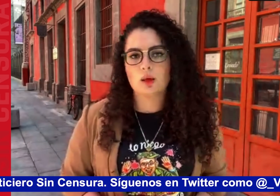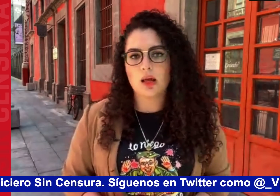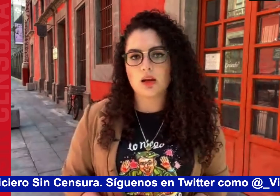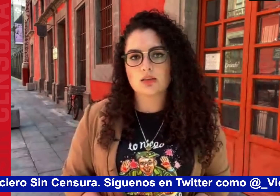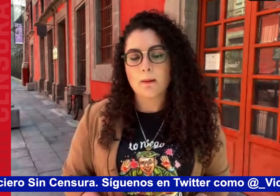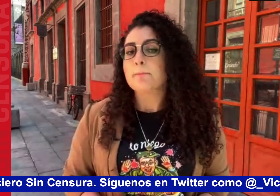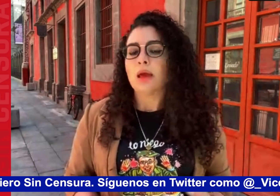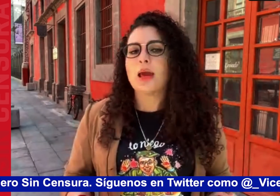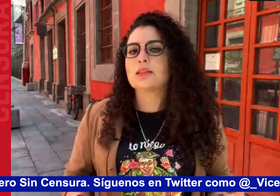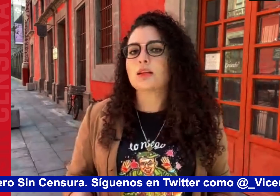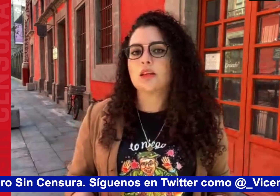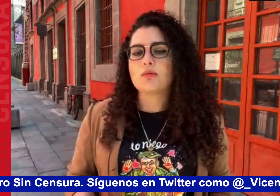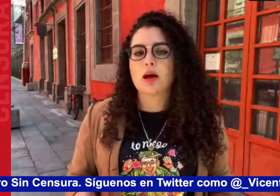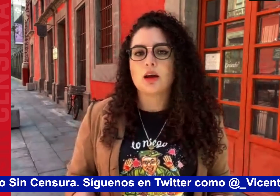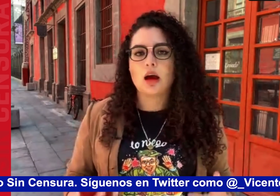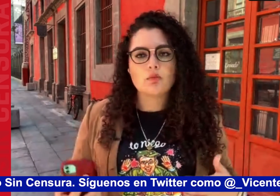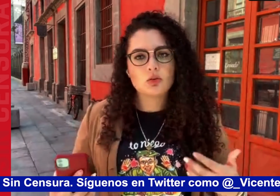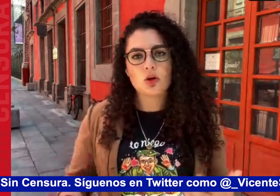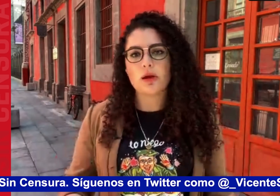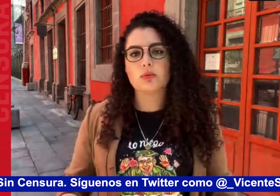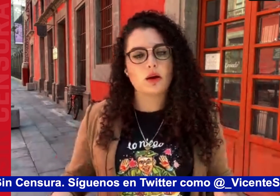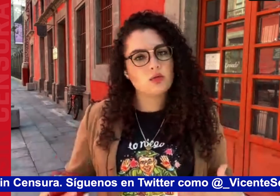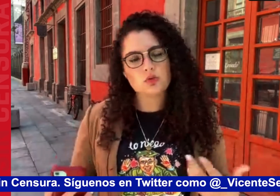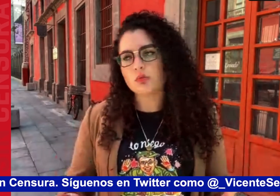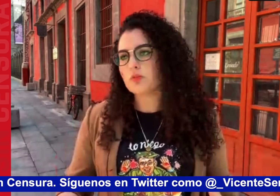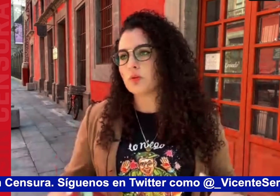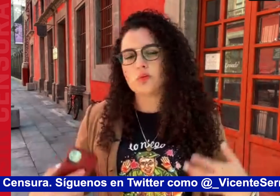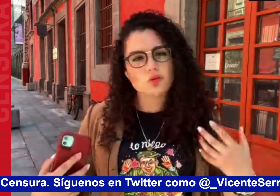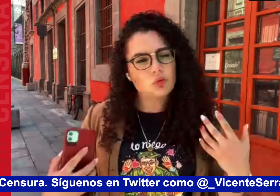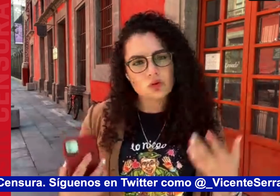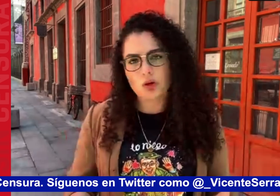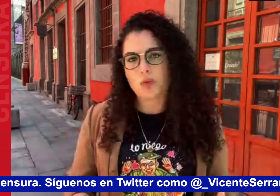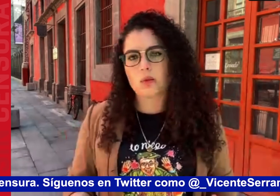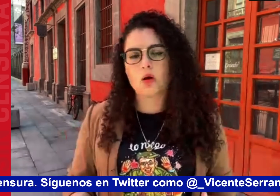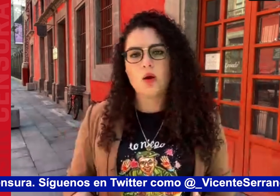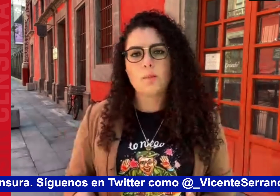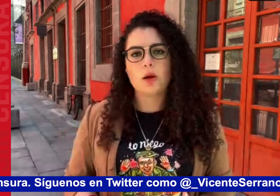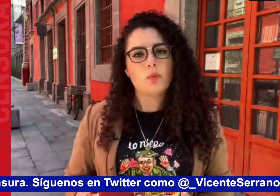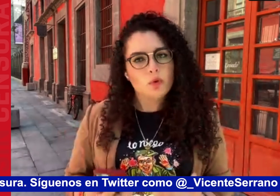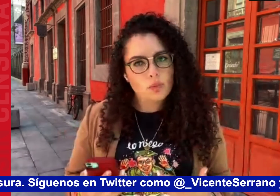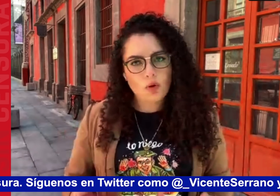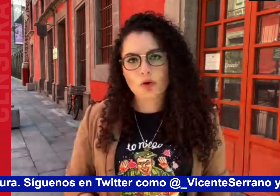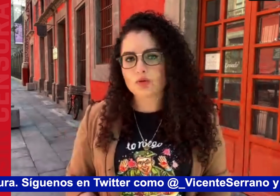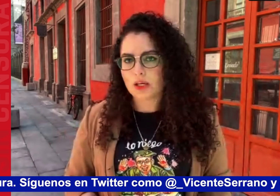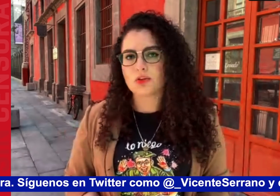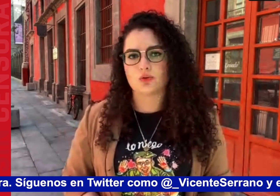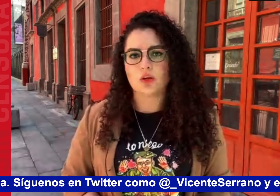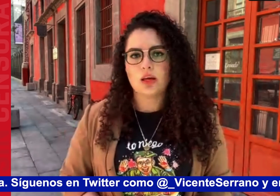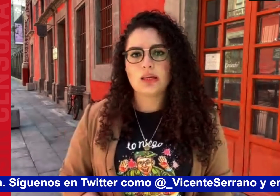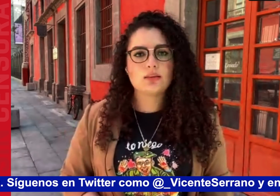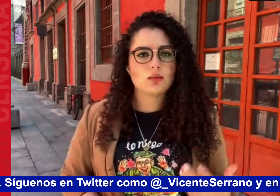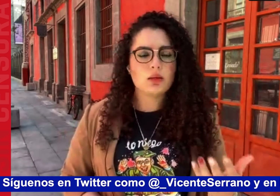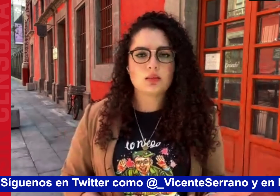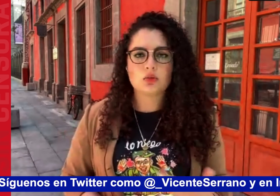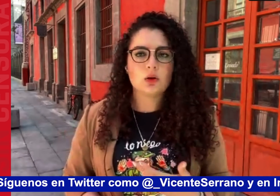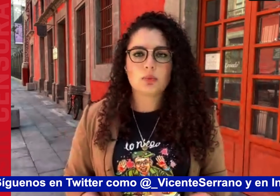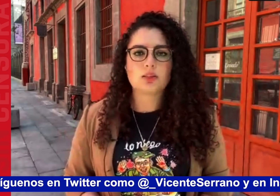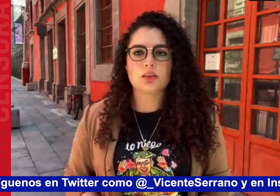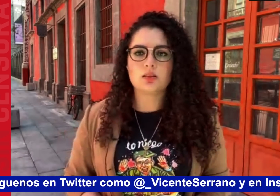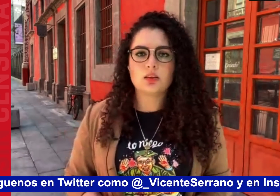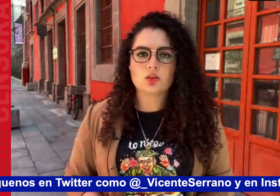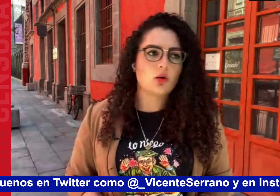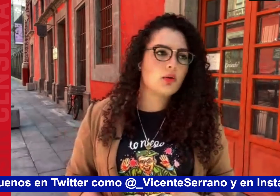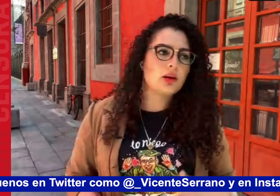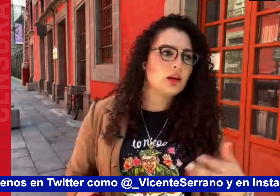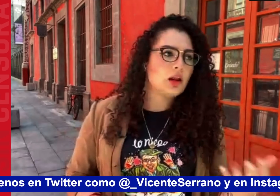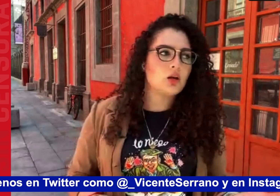resultaron criminales. Ese es el tema. Hay mucho verbo, hay mucho verbo, pero muy pocos hechos. Y esta administración del